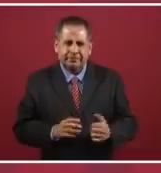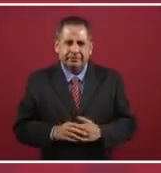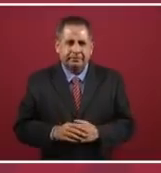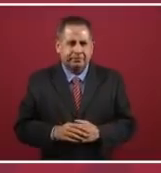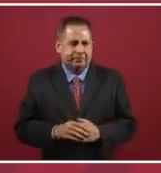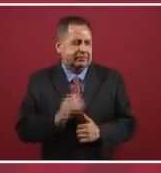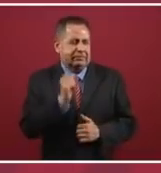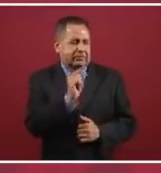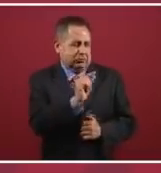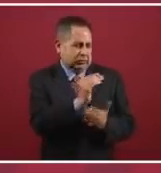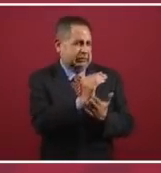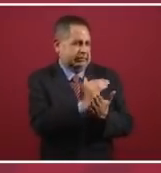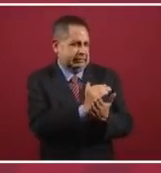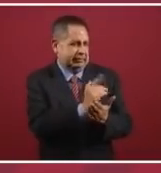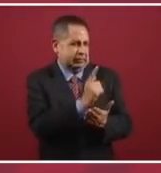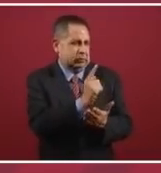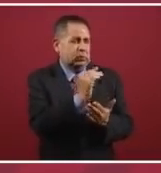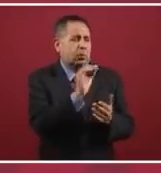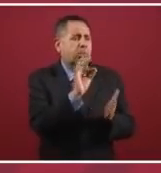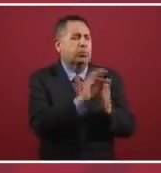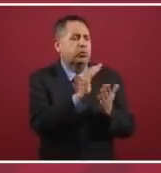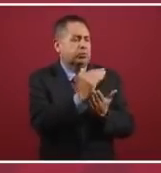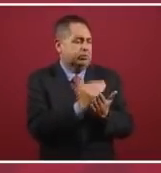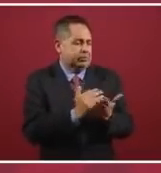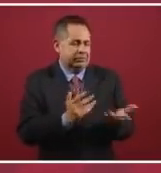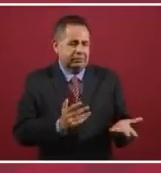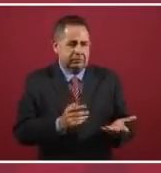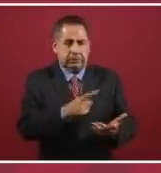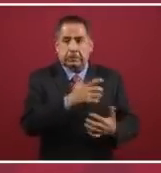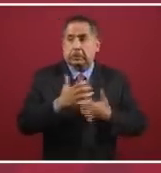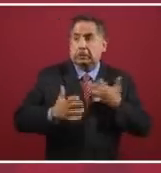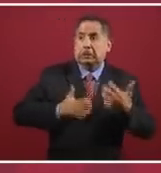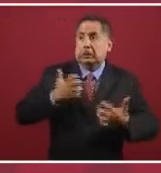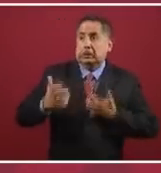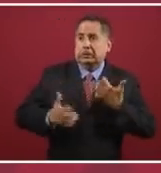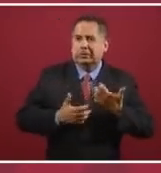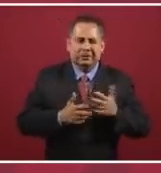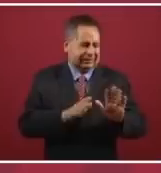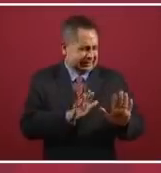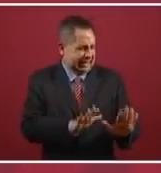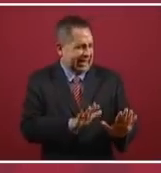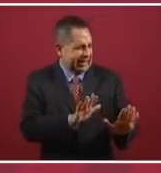cuando menos, están muy alterados.